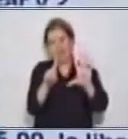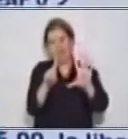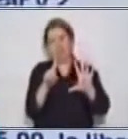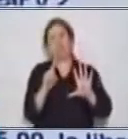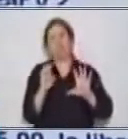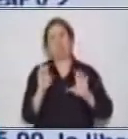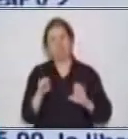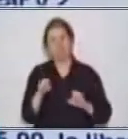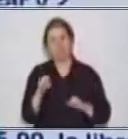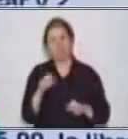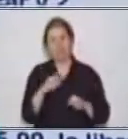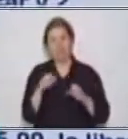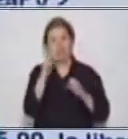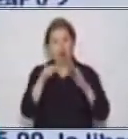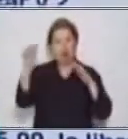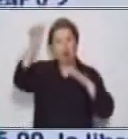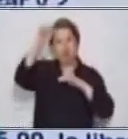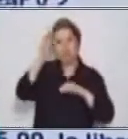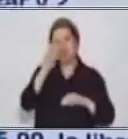Llevo 3.